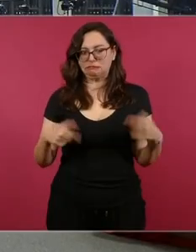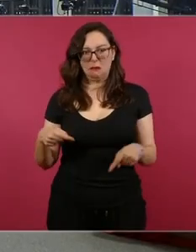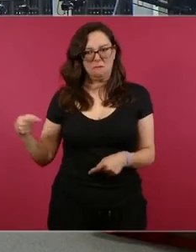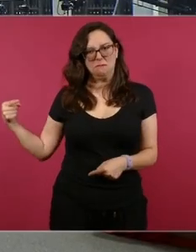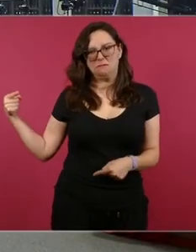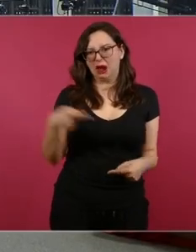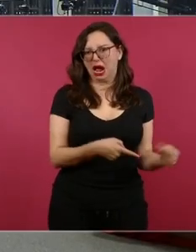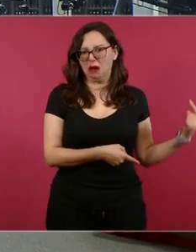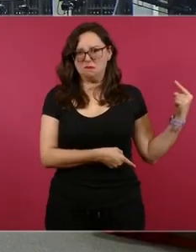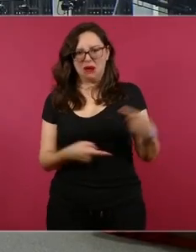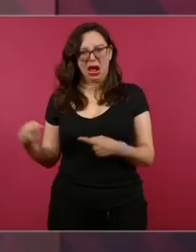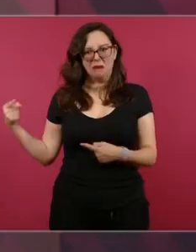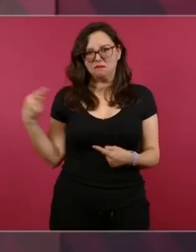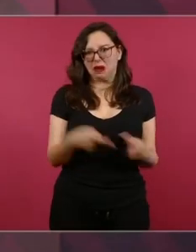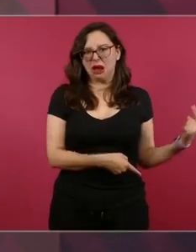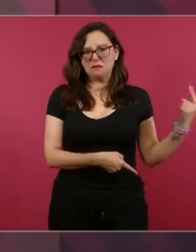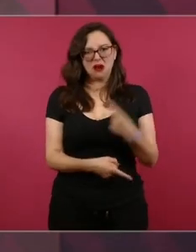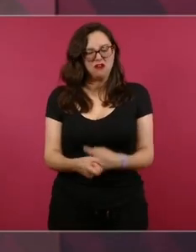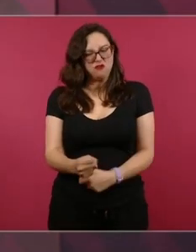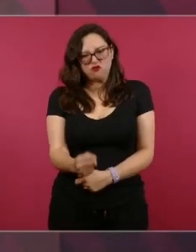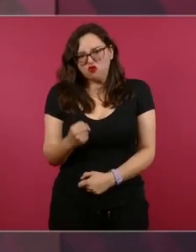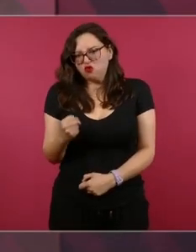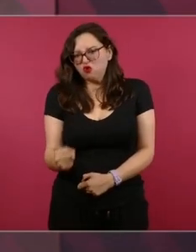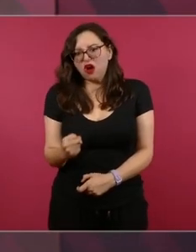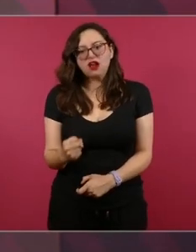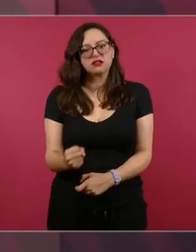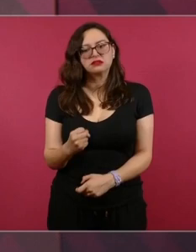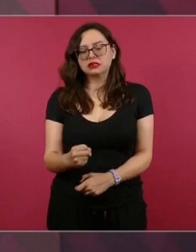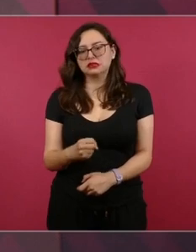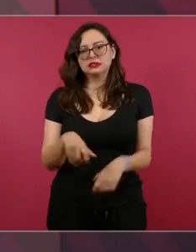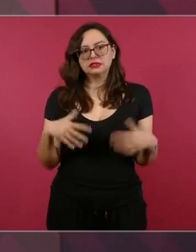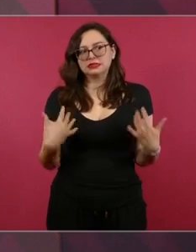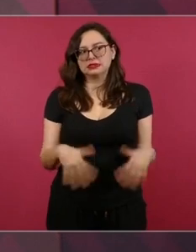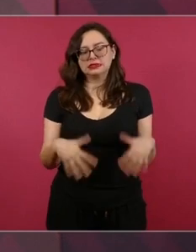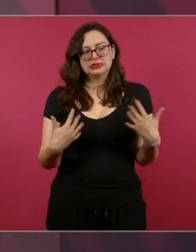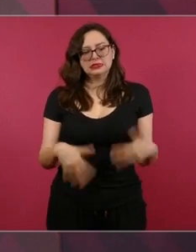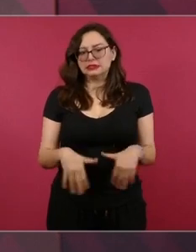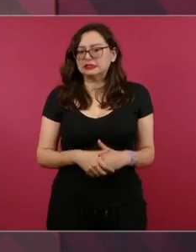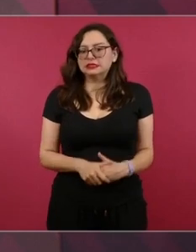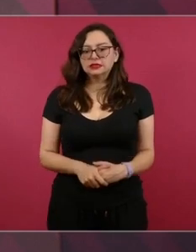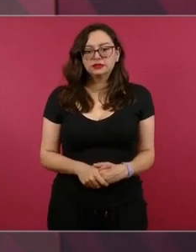Es muy fuerte, muy duro, o sea, mucho, muy duro.